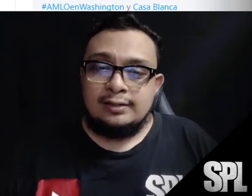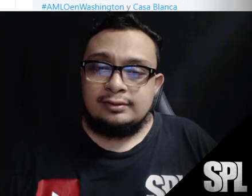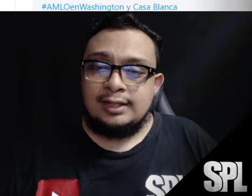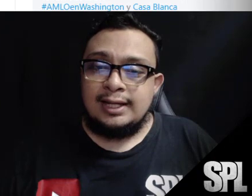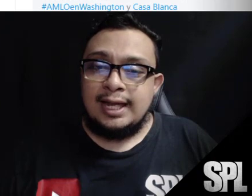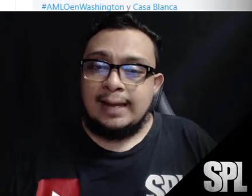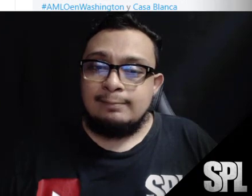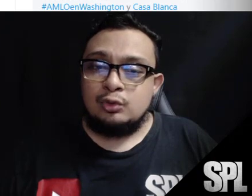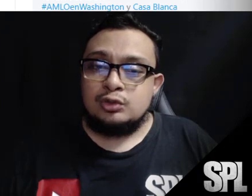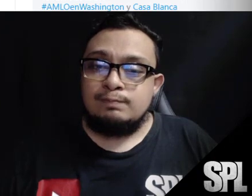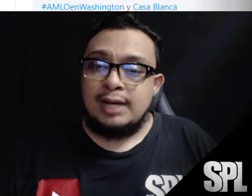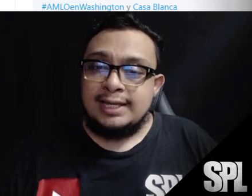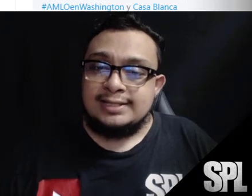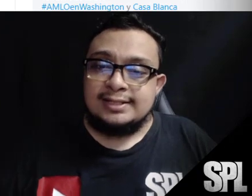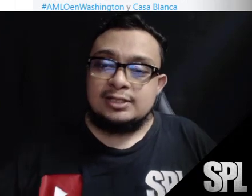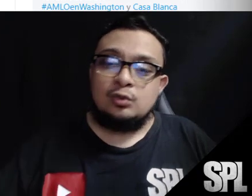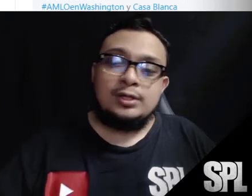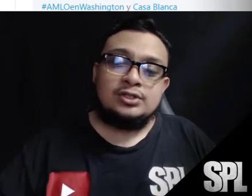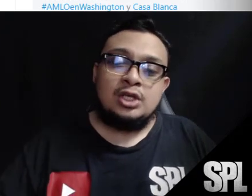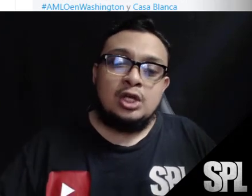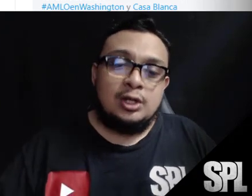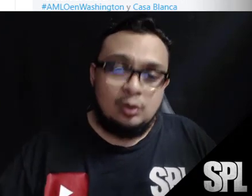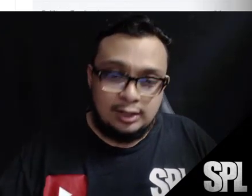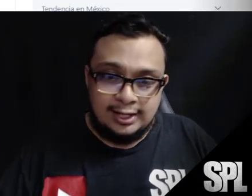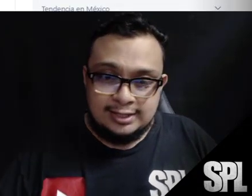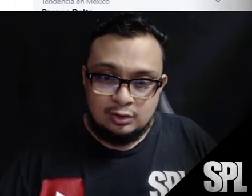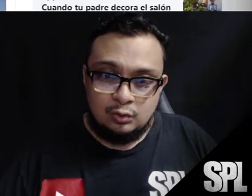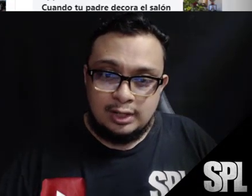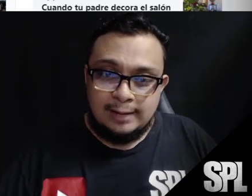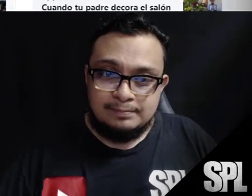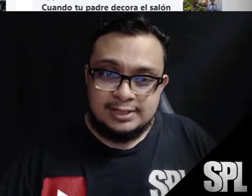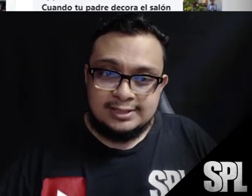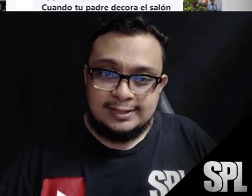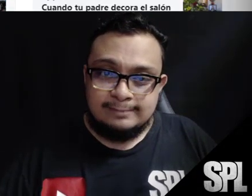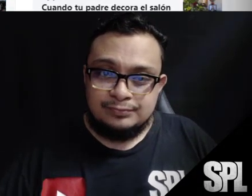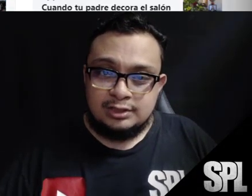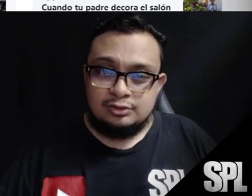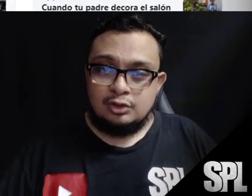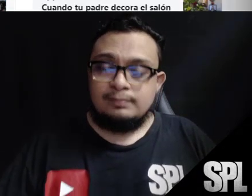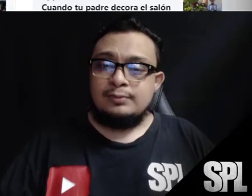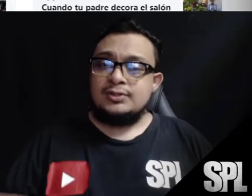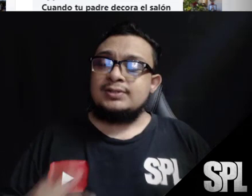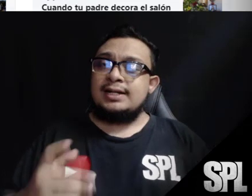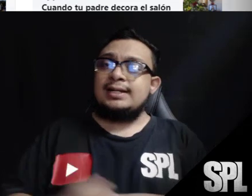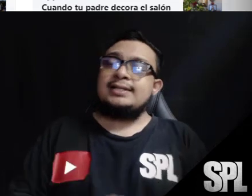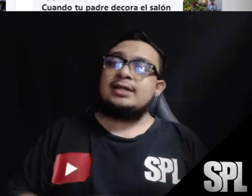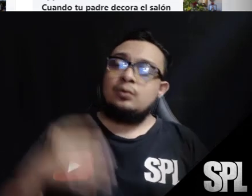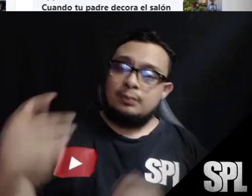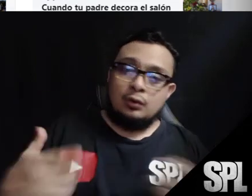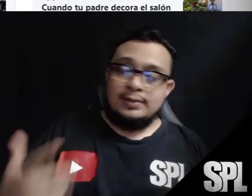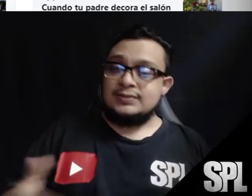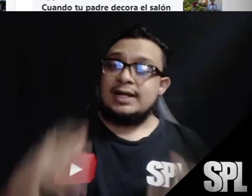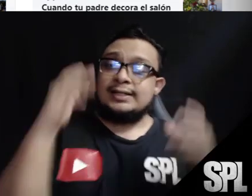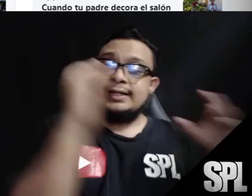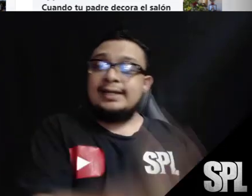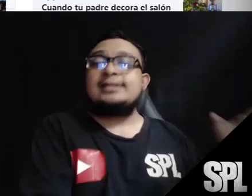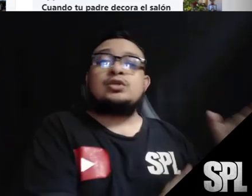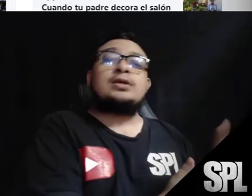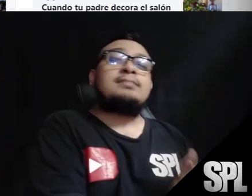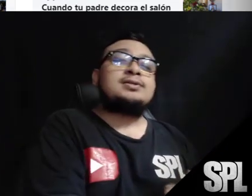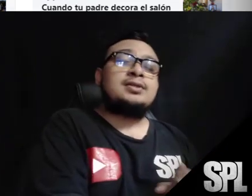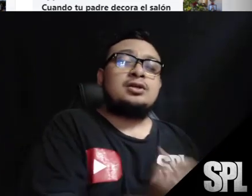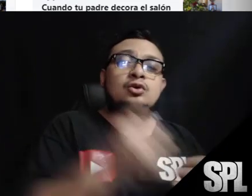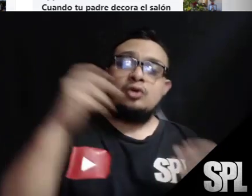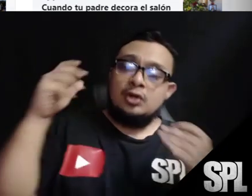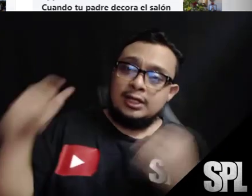relación entre ambos países, o es lo que dijo el presidente Trump. Vamos a estar analizando un poco más tarde qué es